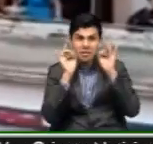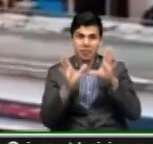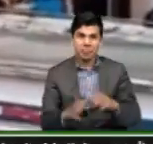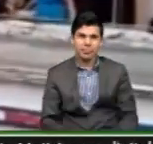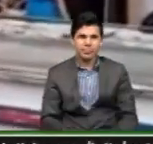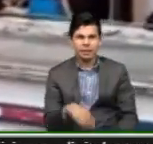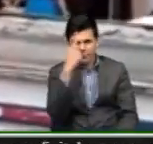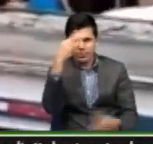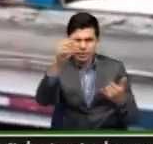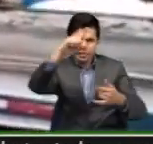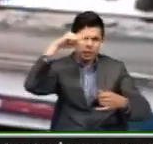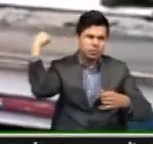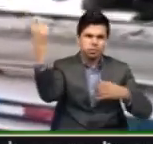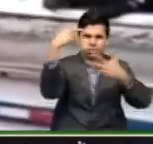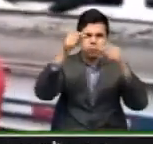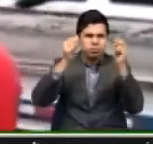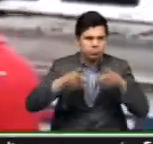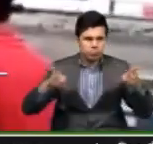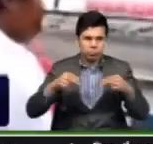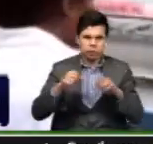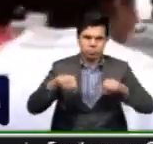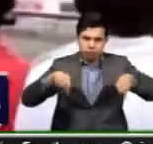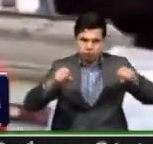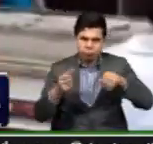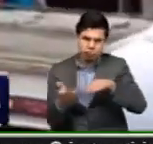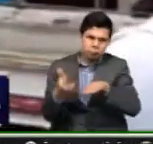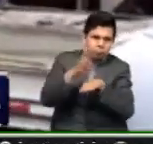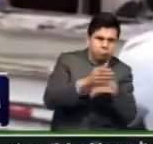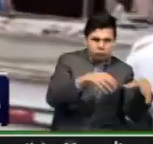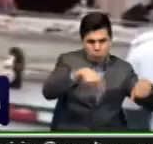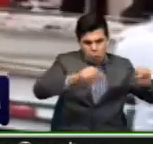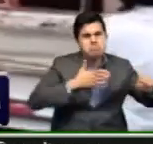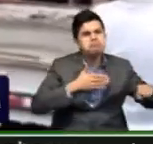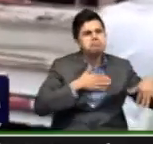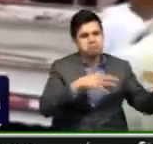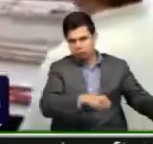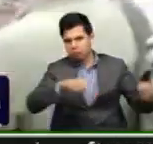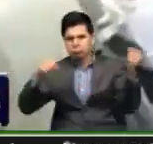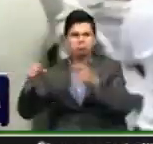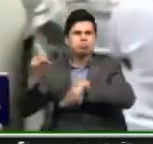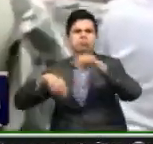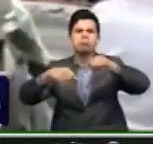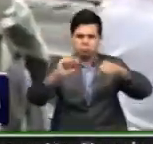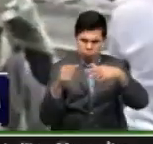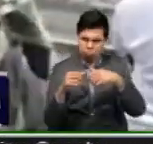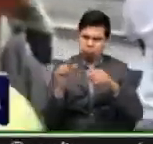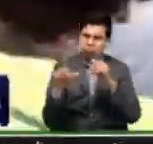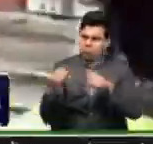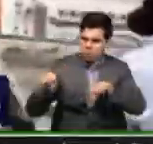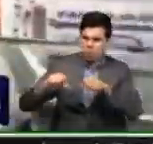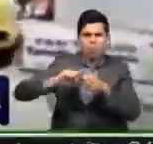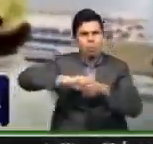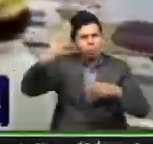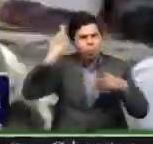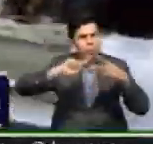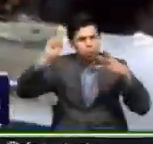De los casos que se vienen presentando por los ciudadanos que deciden subirse a la grúa a bajar las motocicletas, las cuales han sido inmovilizadas por estar mal parqueadas o